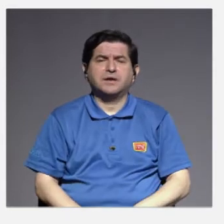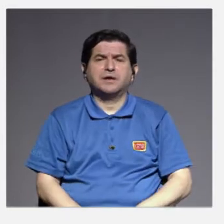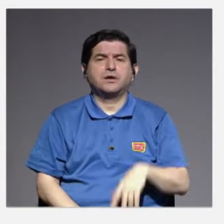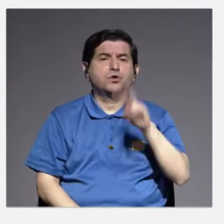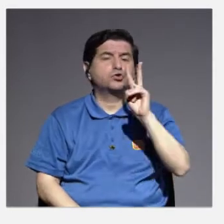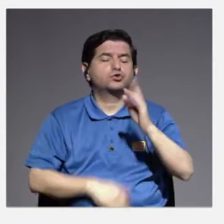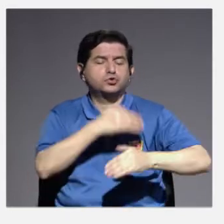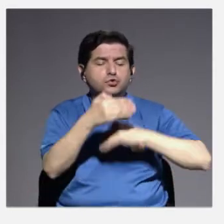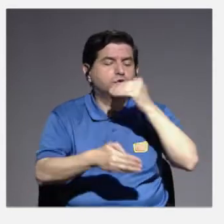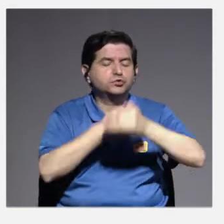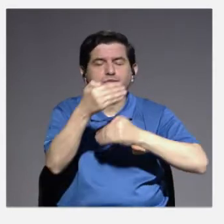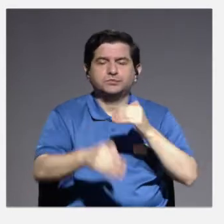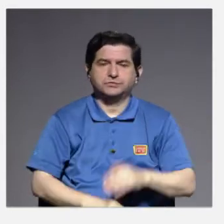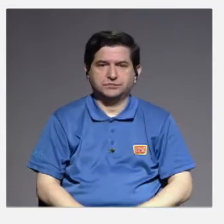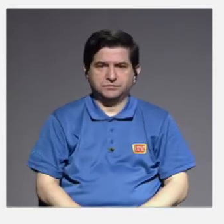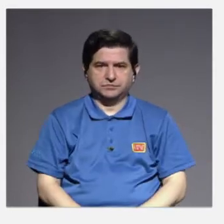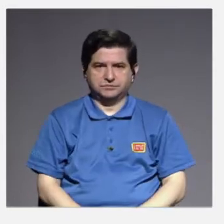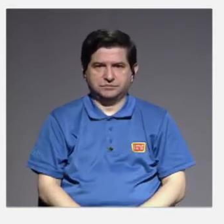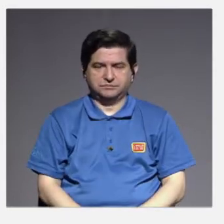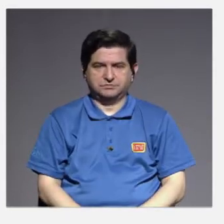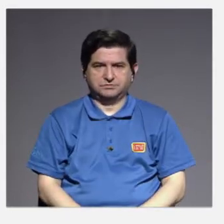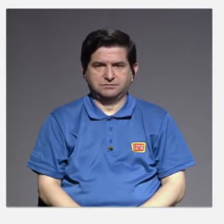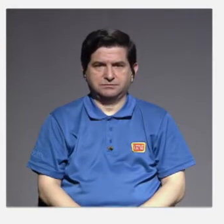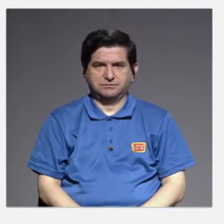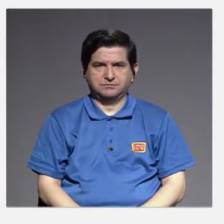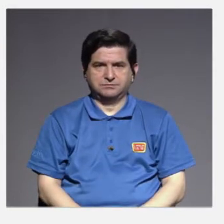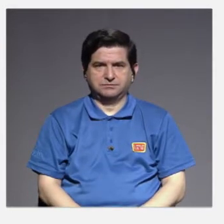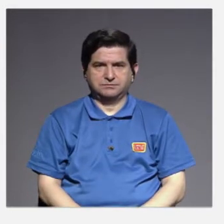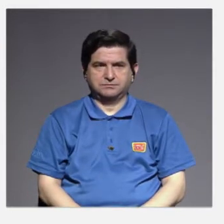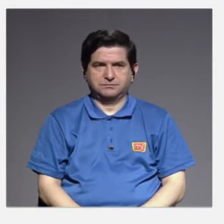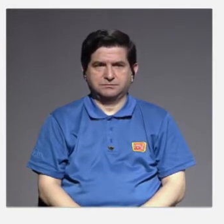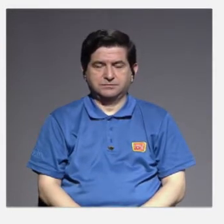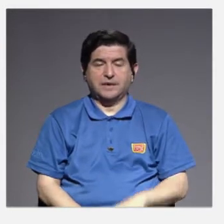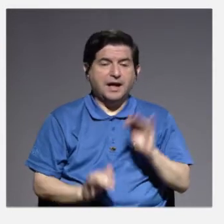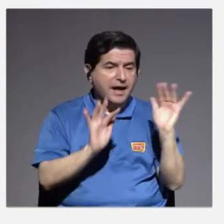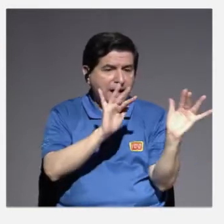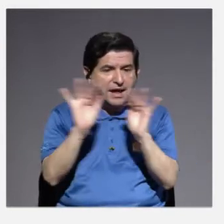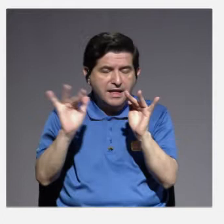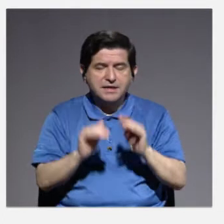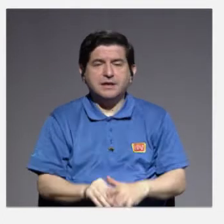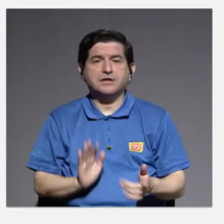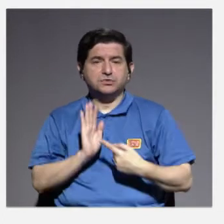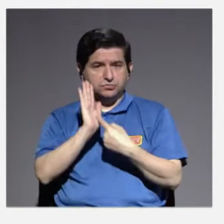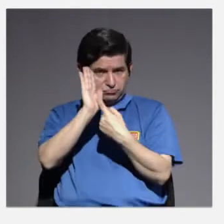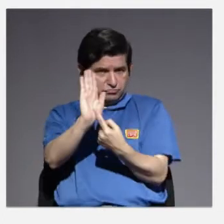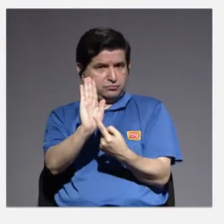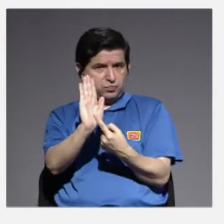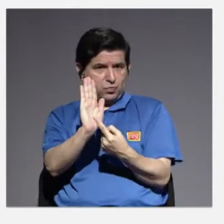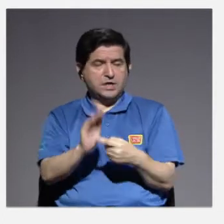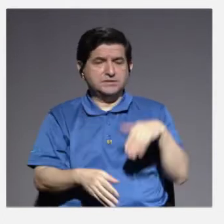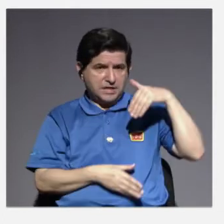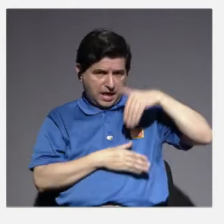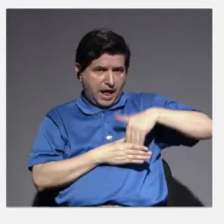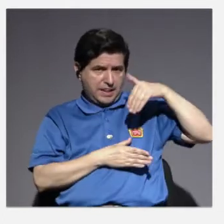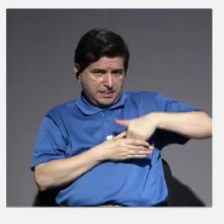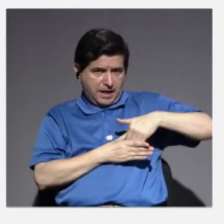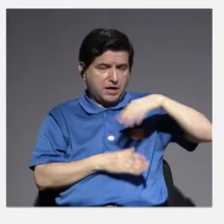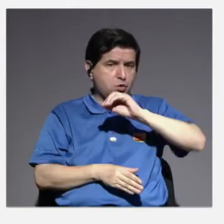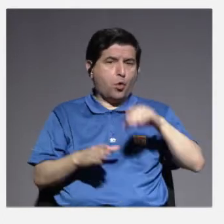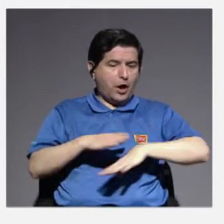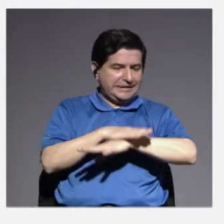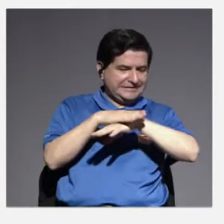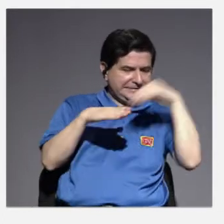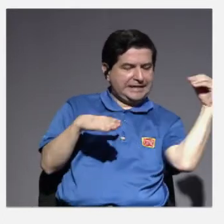2 procesos, ¿verdad? Ya sea que la digitalización se manifieste a nivel interno o a nivel